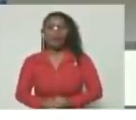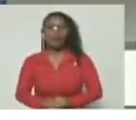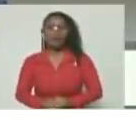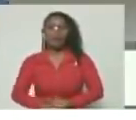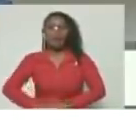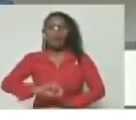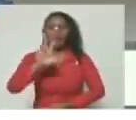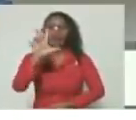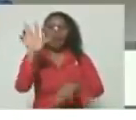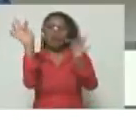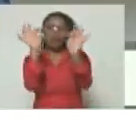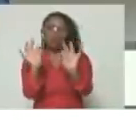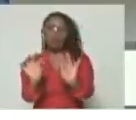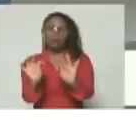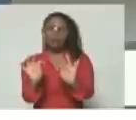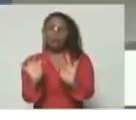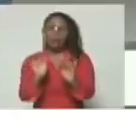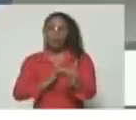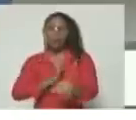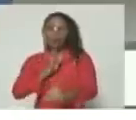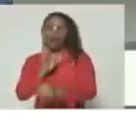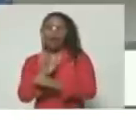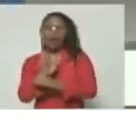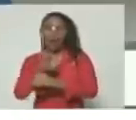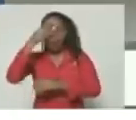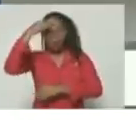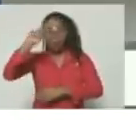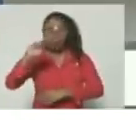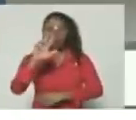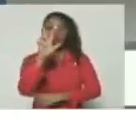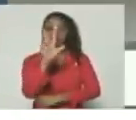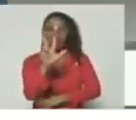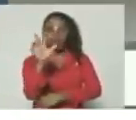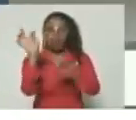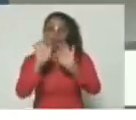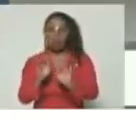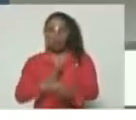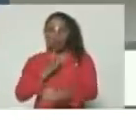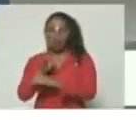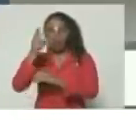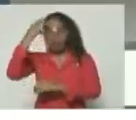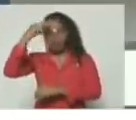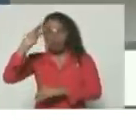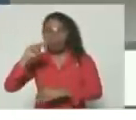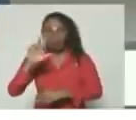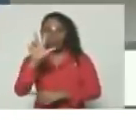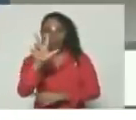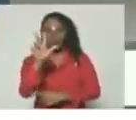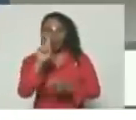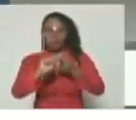tres condiciones para ir a México, tres. Para ir a México.